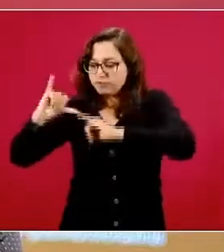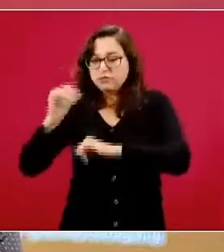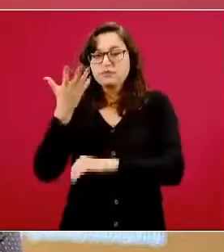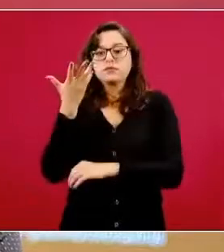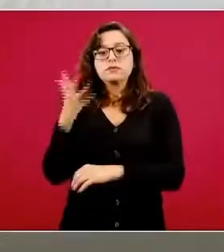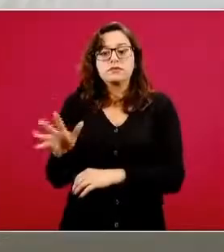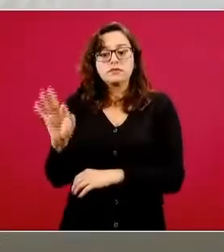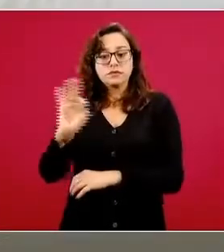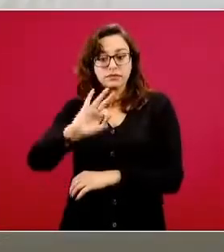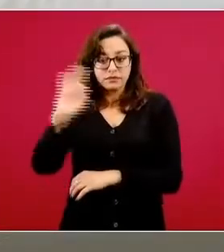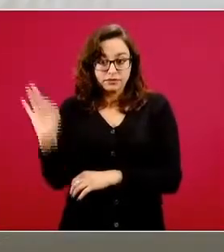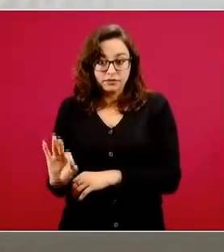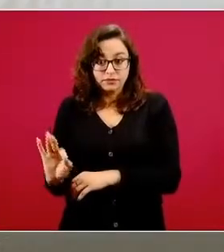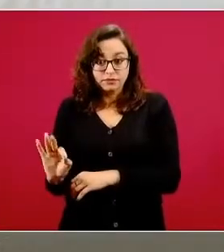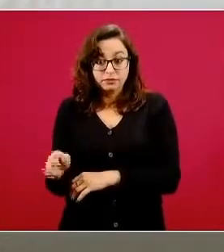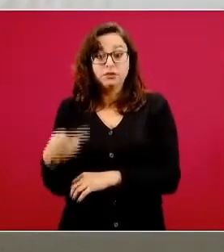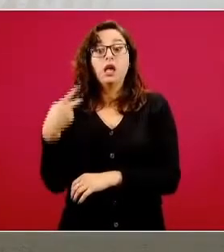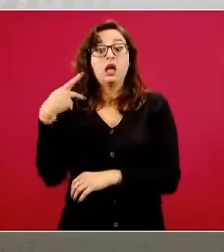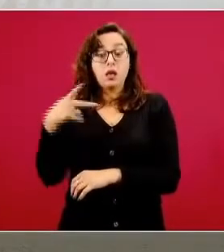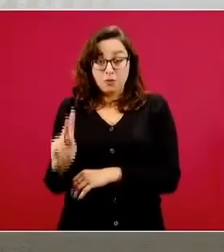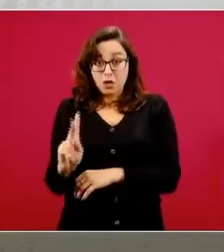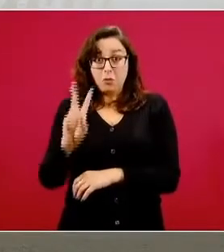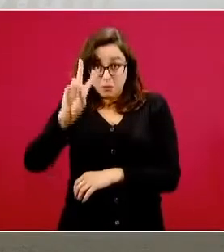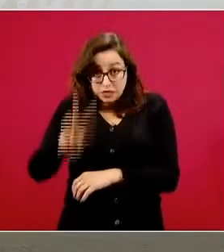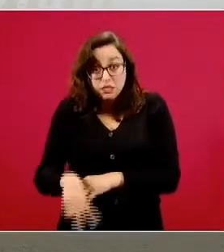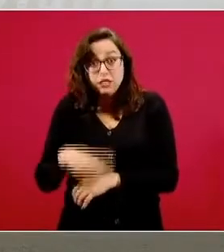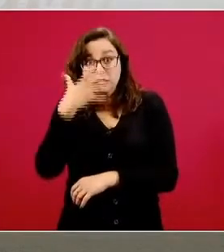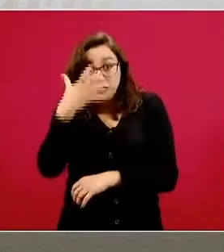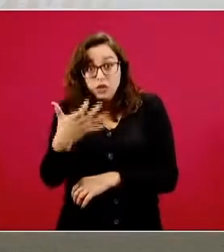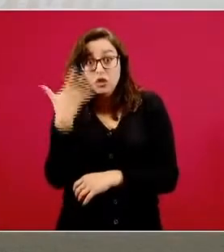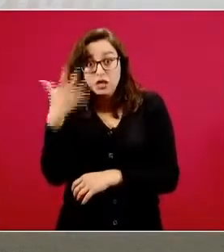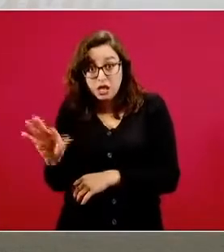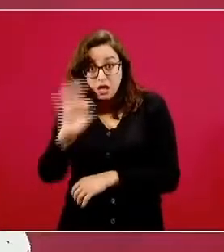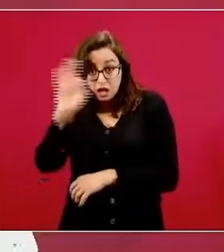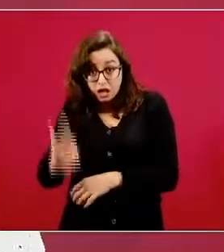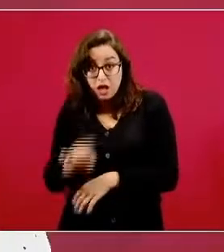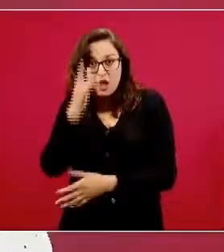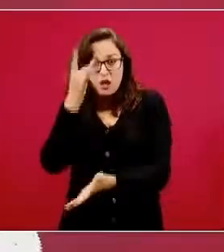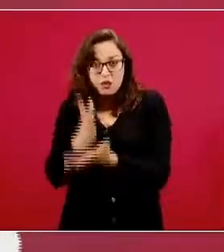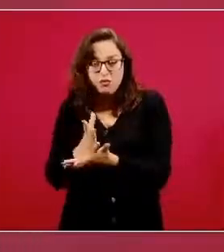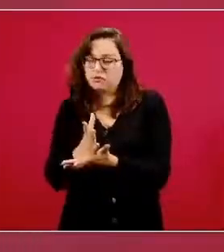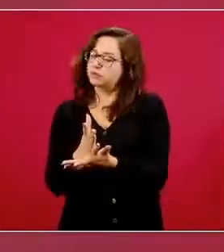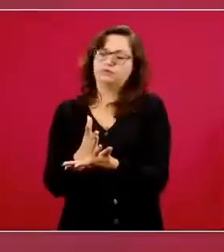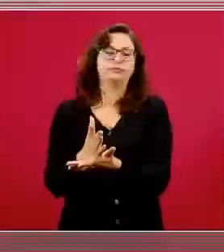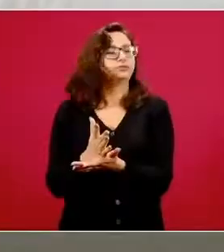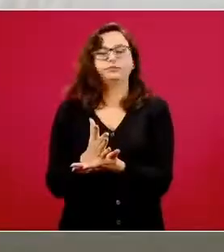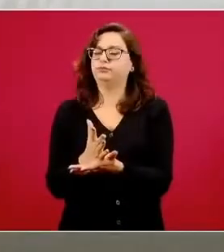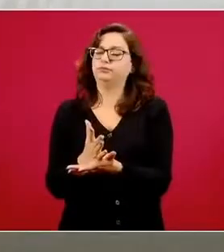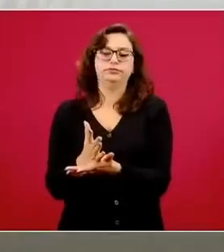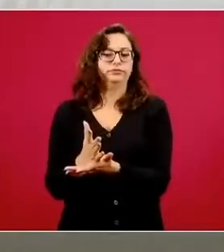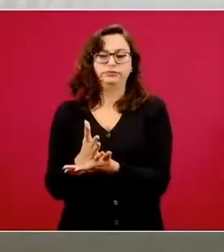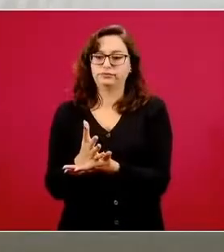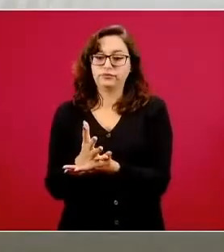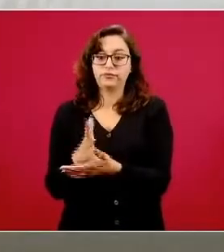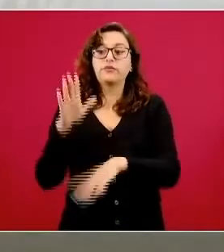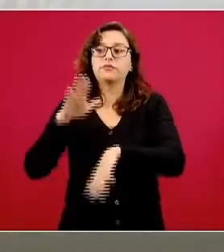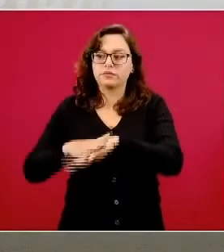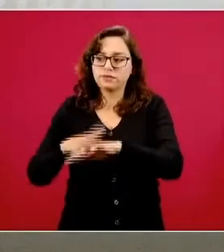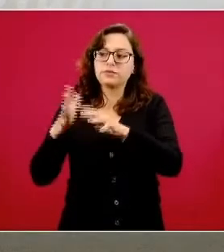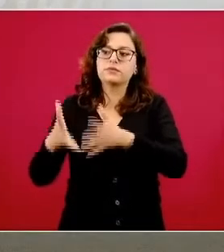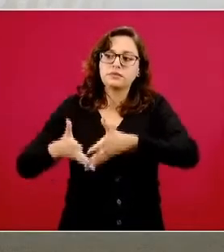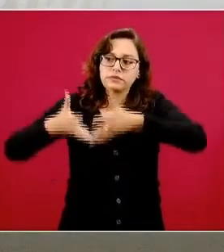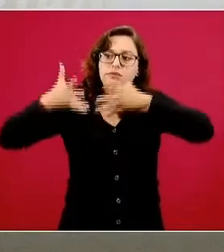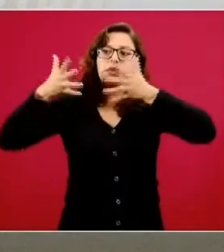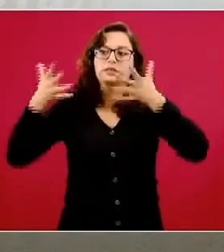se respetó solamente el 10%, se hizo una muestra más